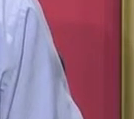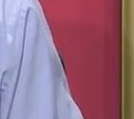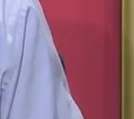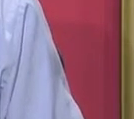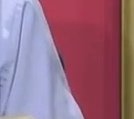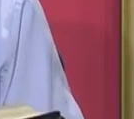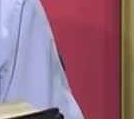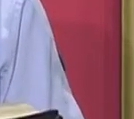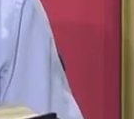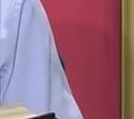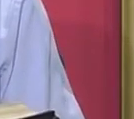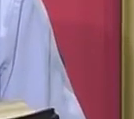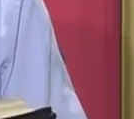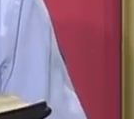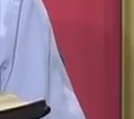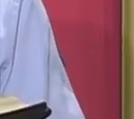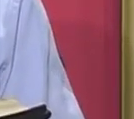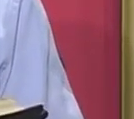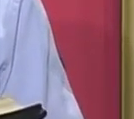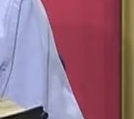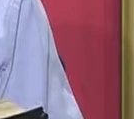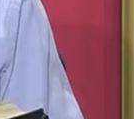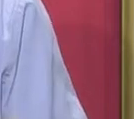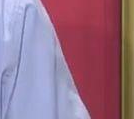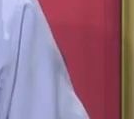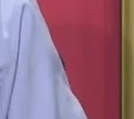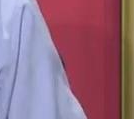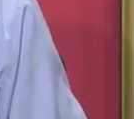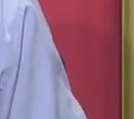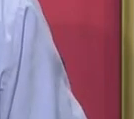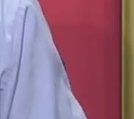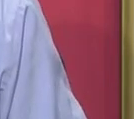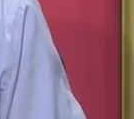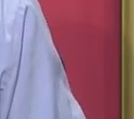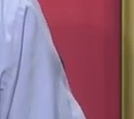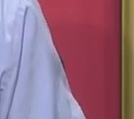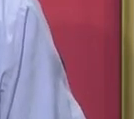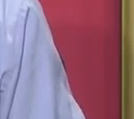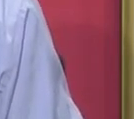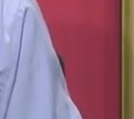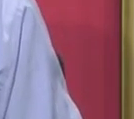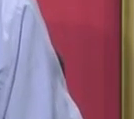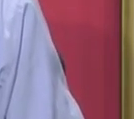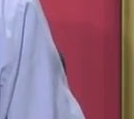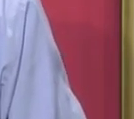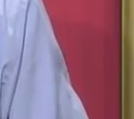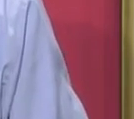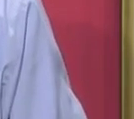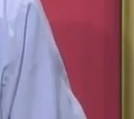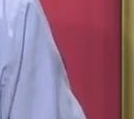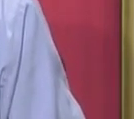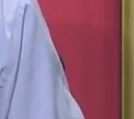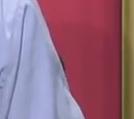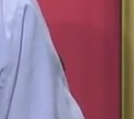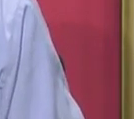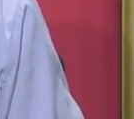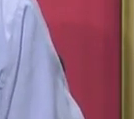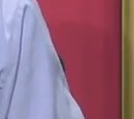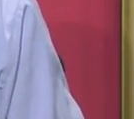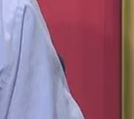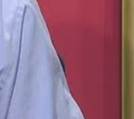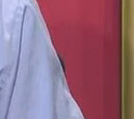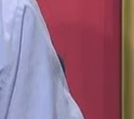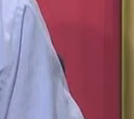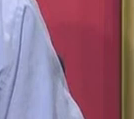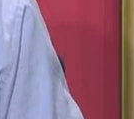Y dice que el que lee entienda. Nos manda, hermano y amigo, usted que nos está oyendo a través de la radio y